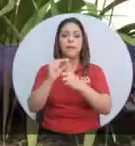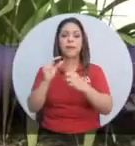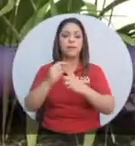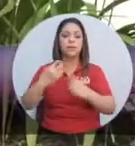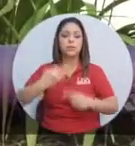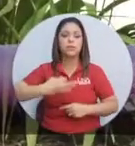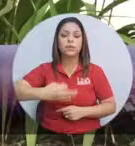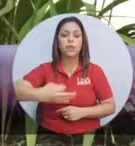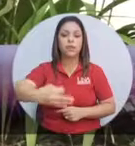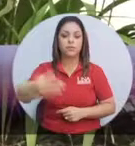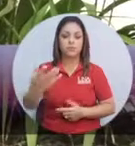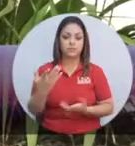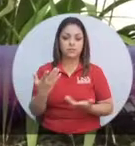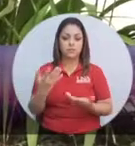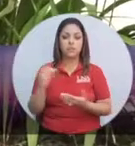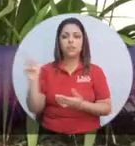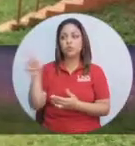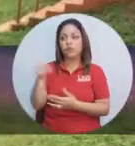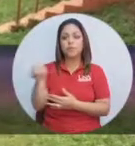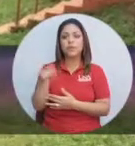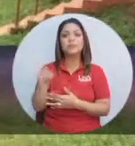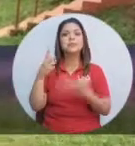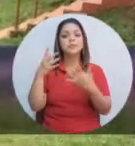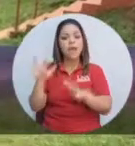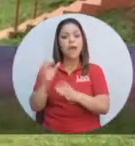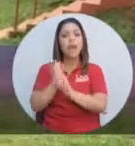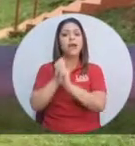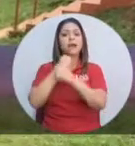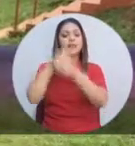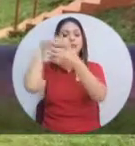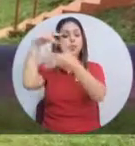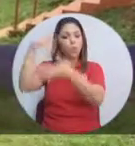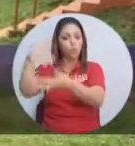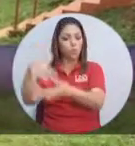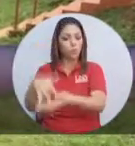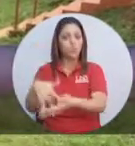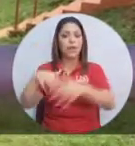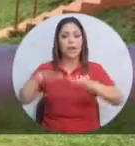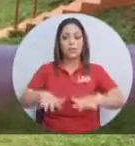cotidianos? O sea, las que ustedes han podido determinar, ¿verdad? En los diferentes estudios que se han realizado dentro y fuera